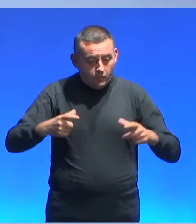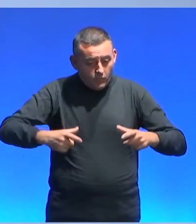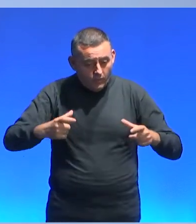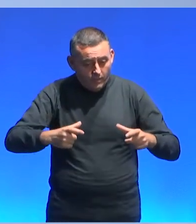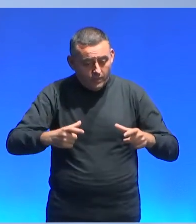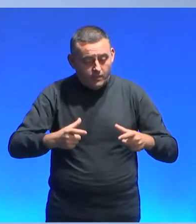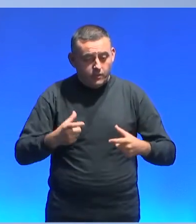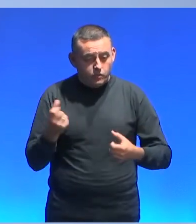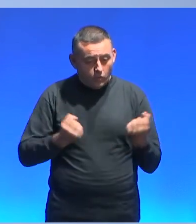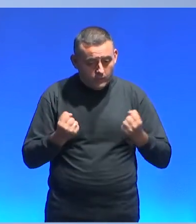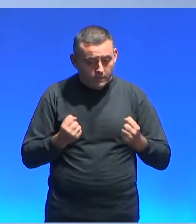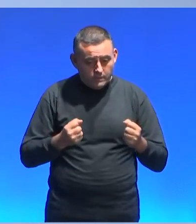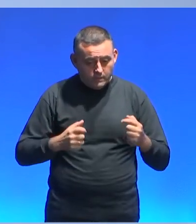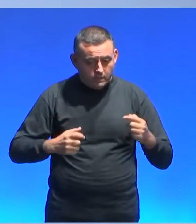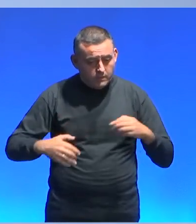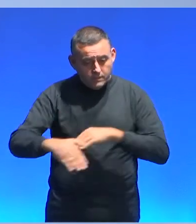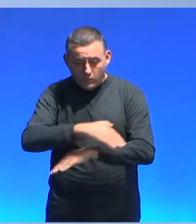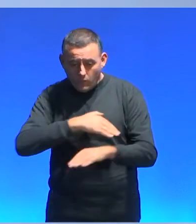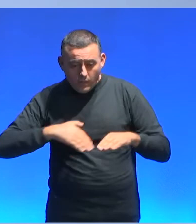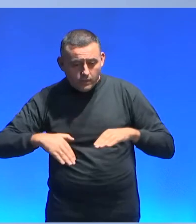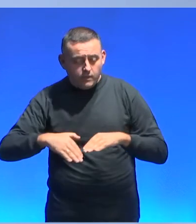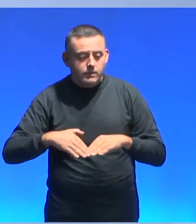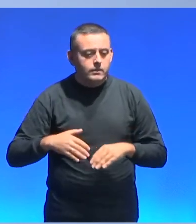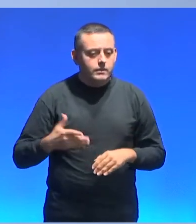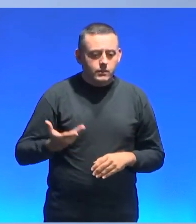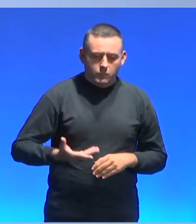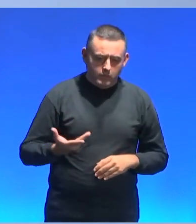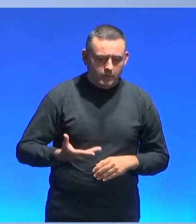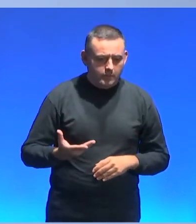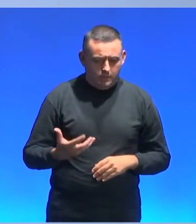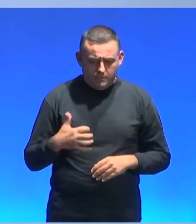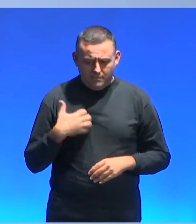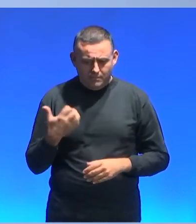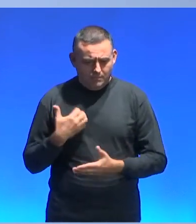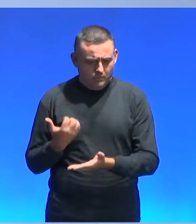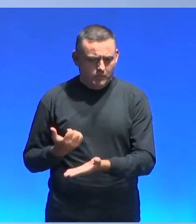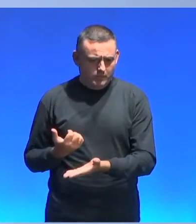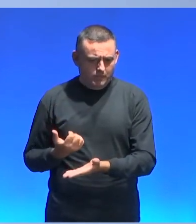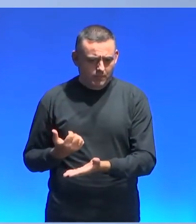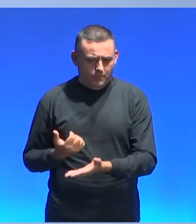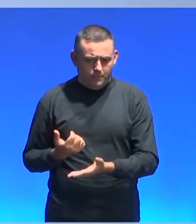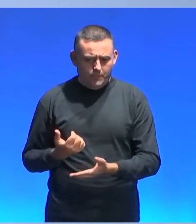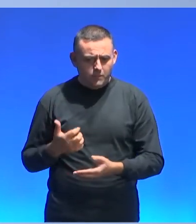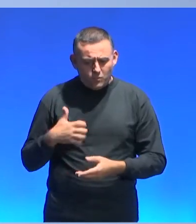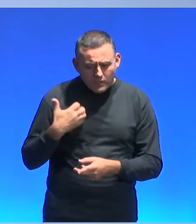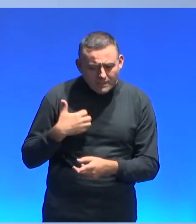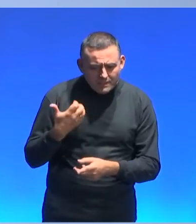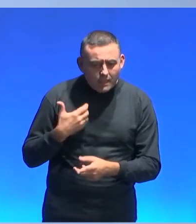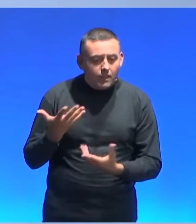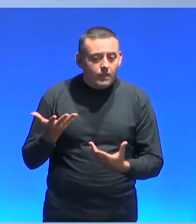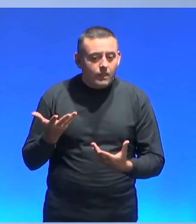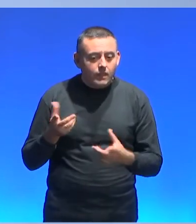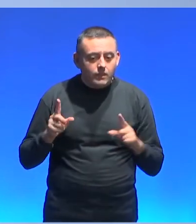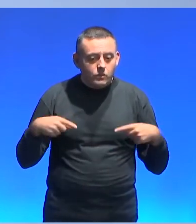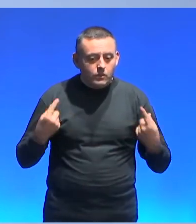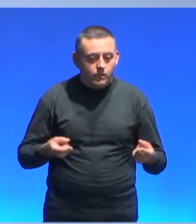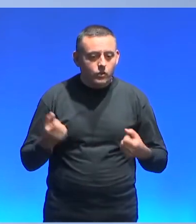sumamente educativo educar a los ciudadanos a no usar el coche en la ciudad.